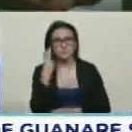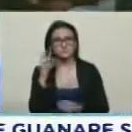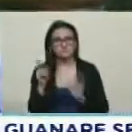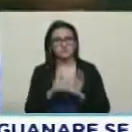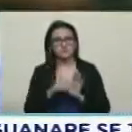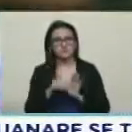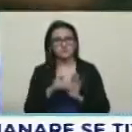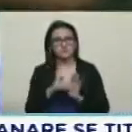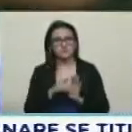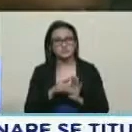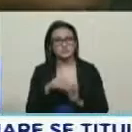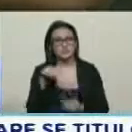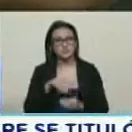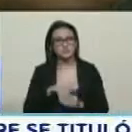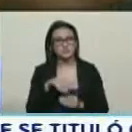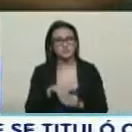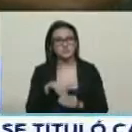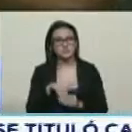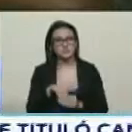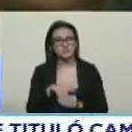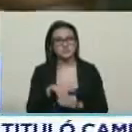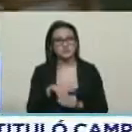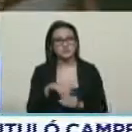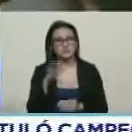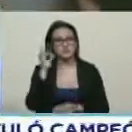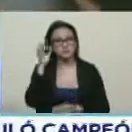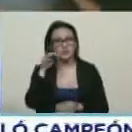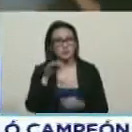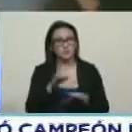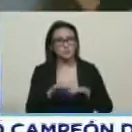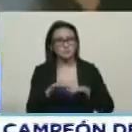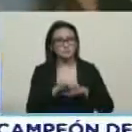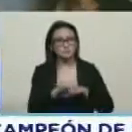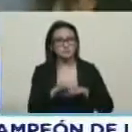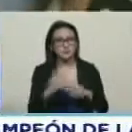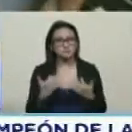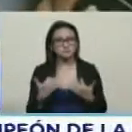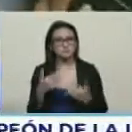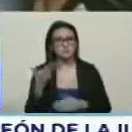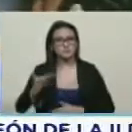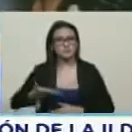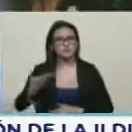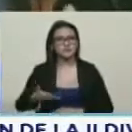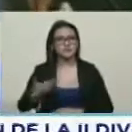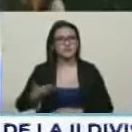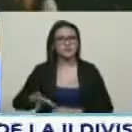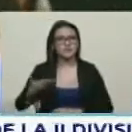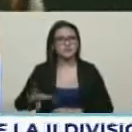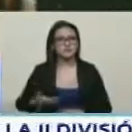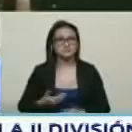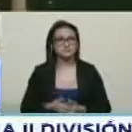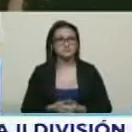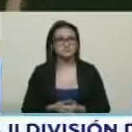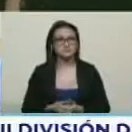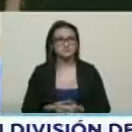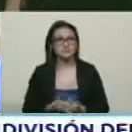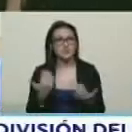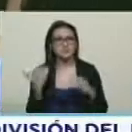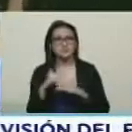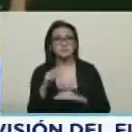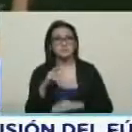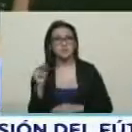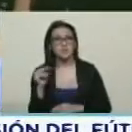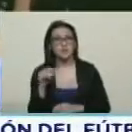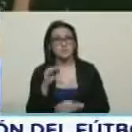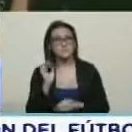derecho al voto por los consejos municipales, que son una instancia muy importante, y que la democracia no se limite a